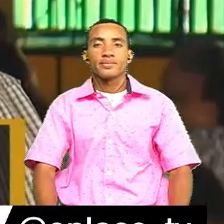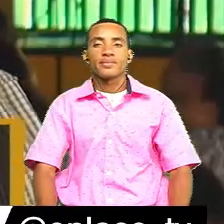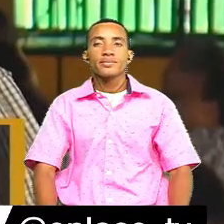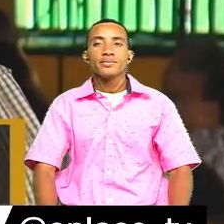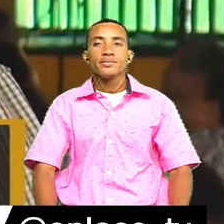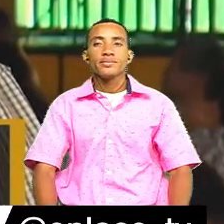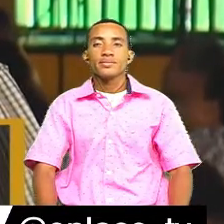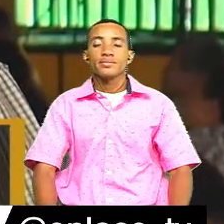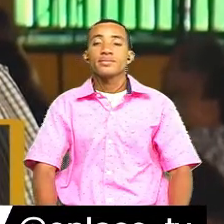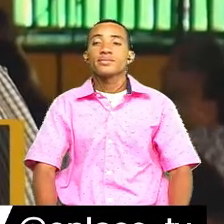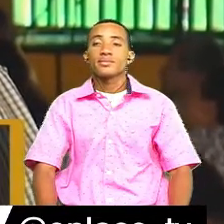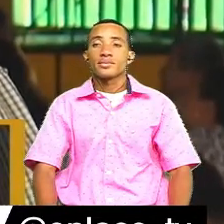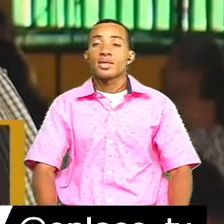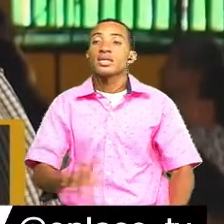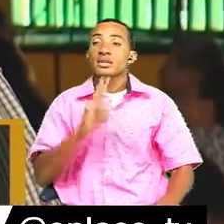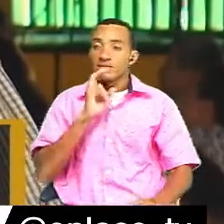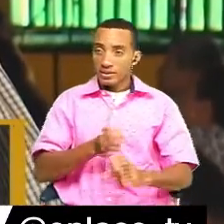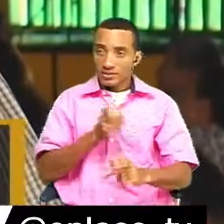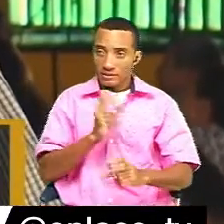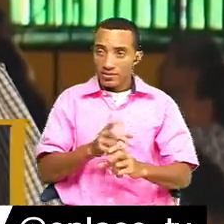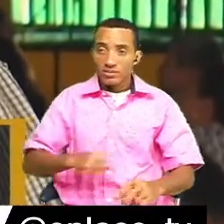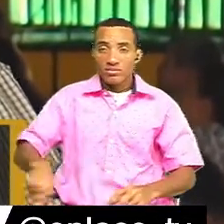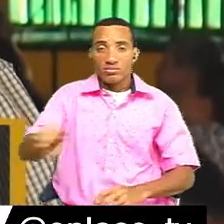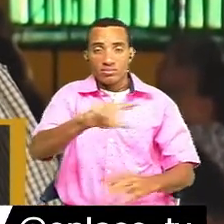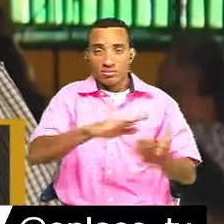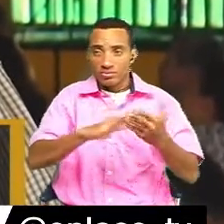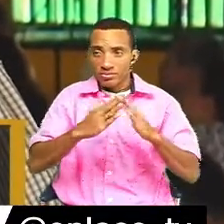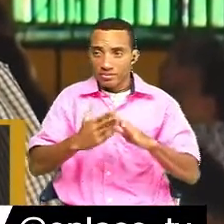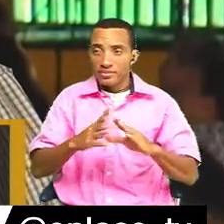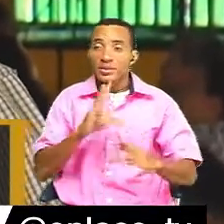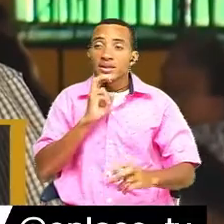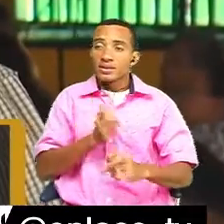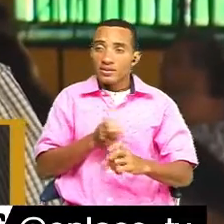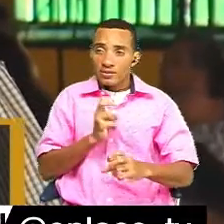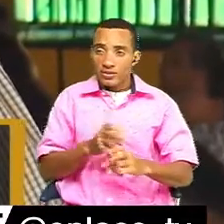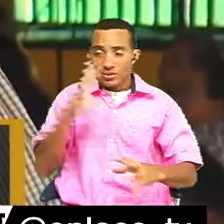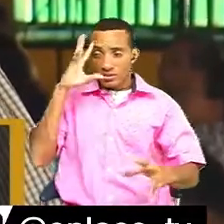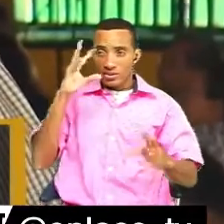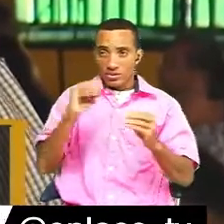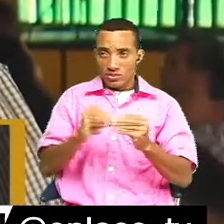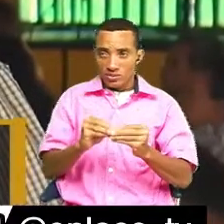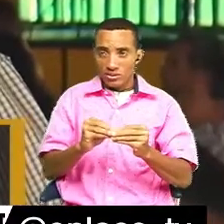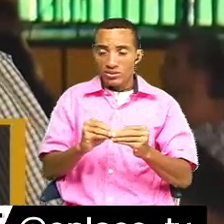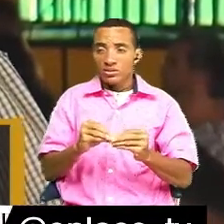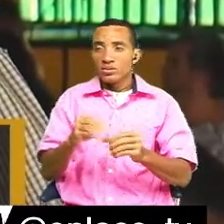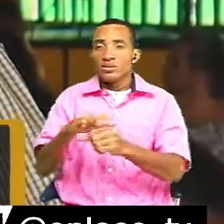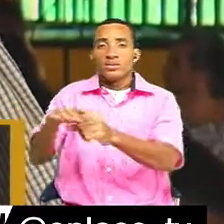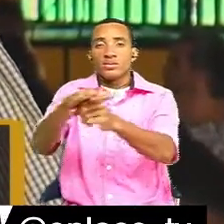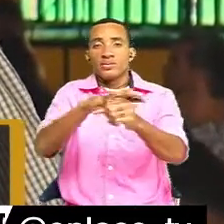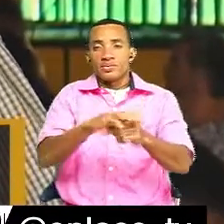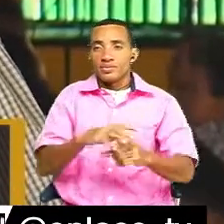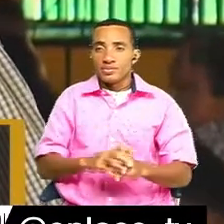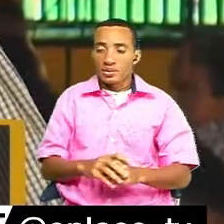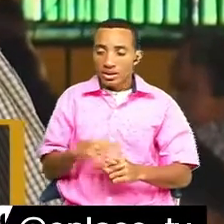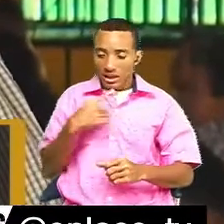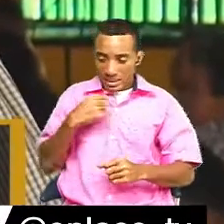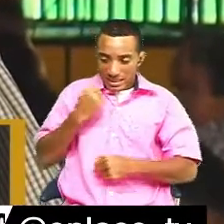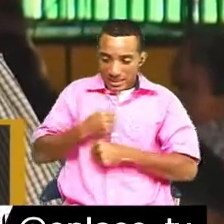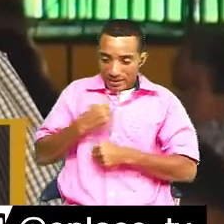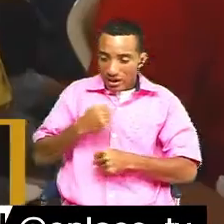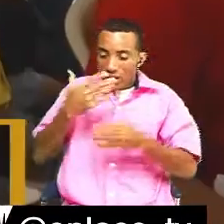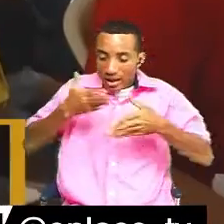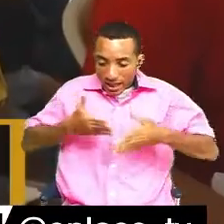Claro que tiene muchas cosas difíciles para las comunidades y es que ha sido difícil con los acuerdos municipales de defender la mano de obra local aquí donde tenemos